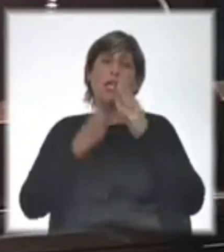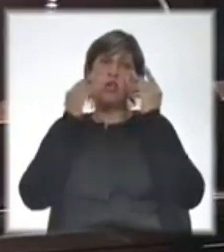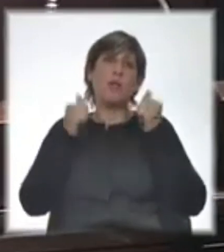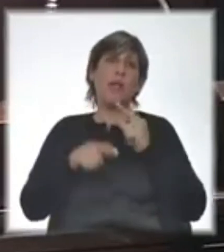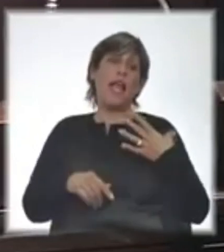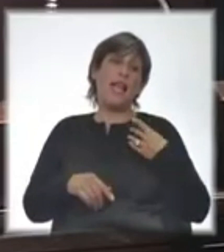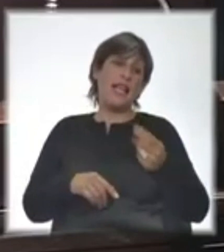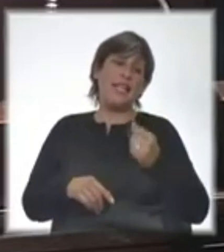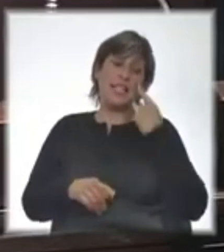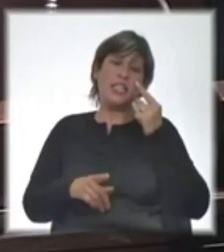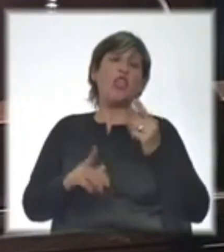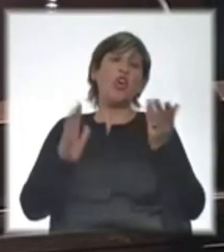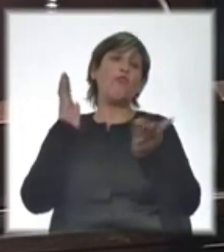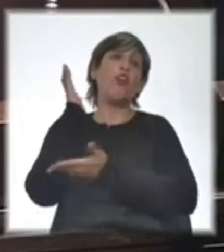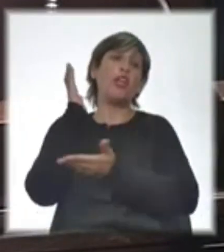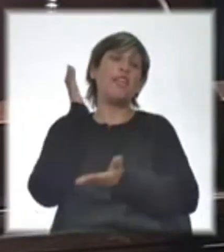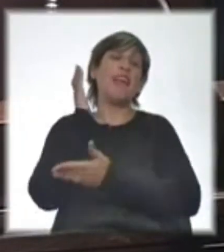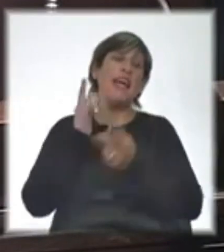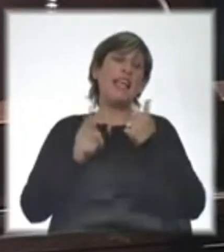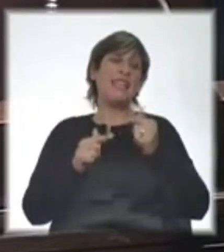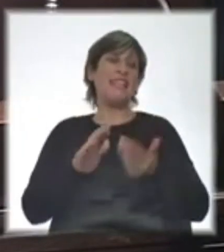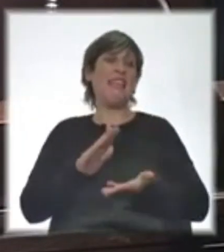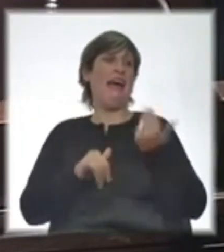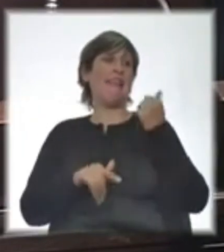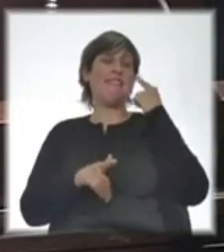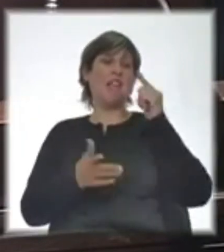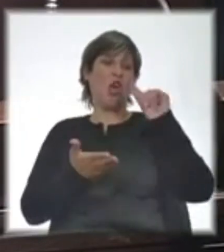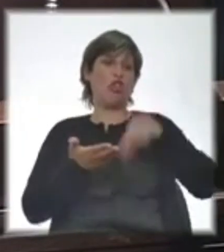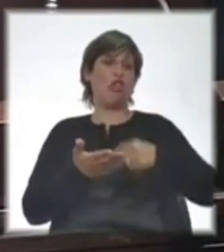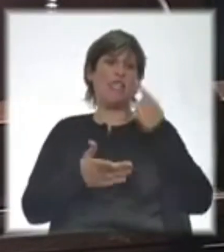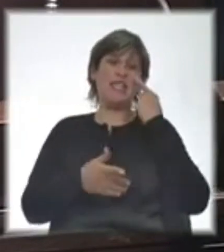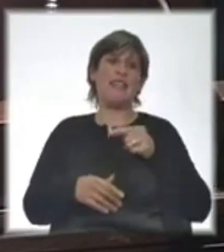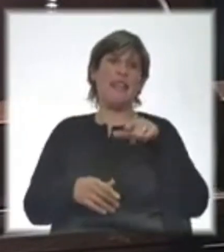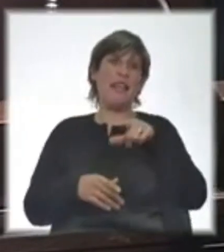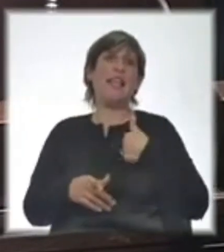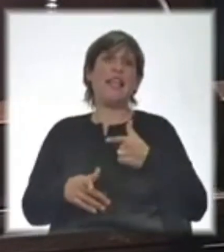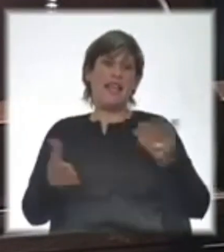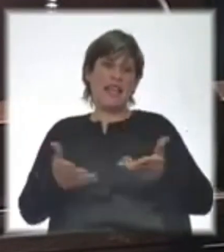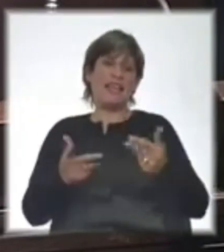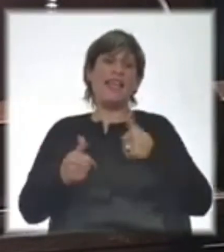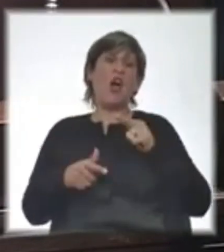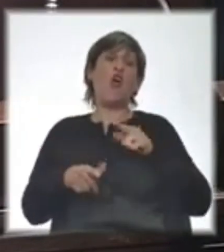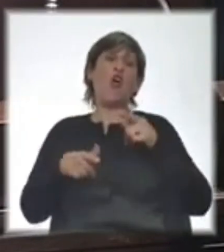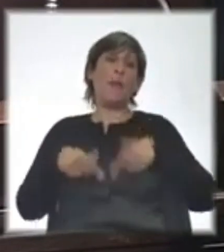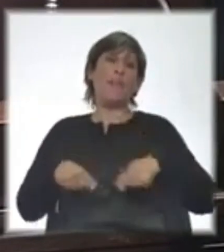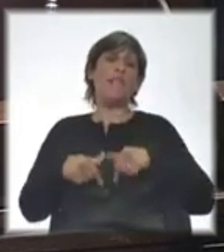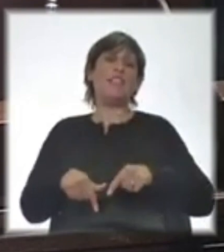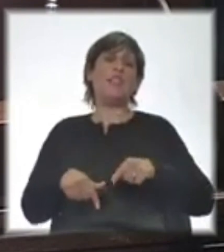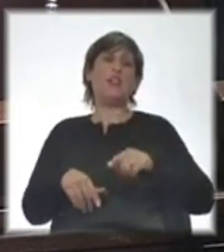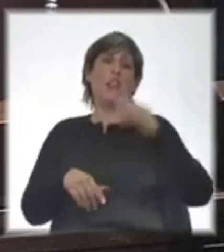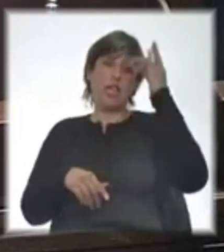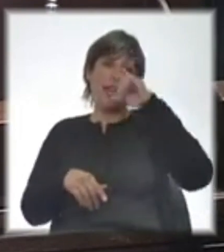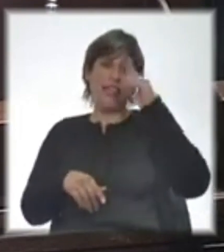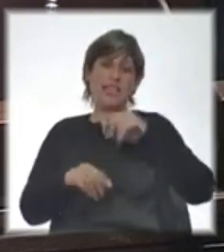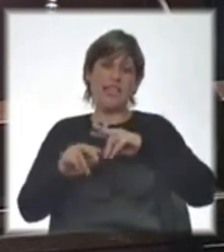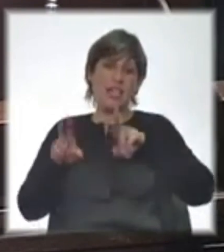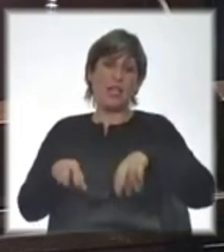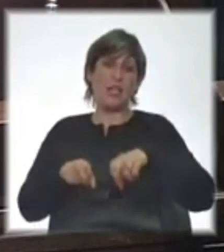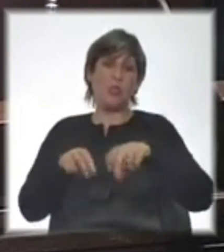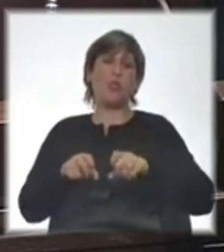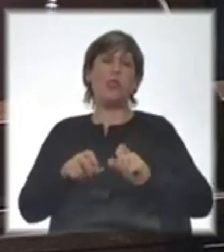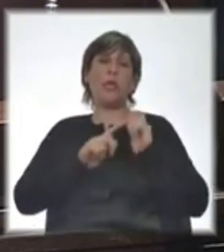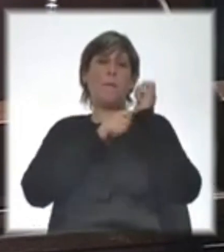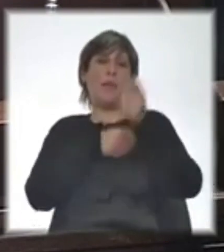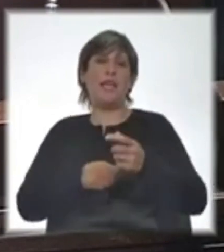un ex contratista de UPM que el señor presidente conoce bien, y el actual ministro de Ganadería, Agricultura y Pesca es un ejecutivo de UPM.